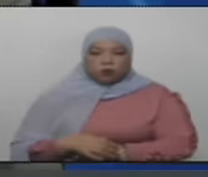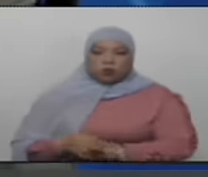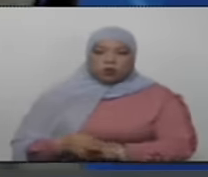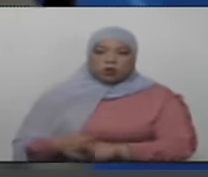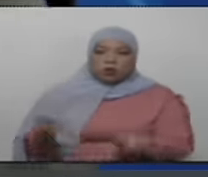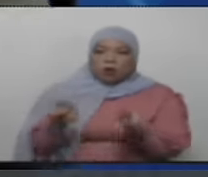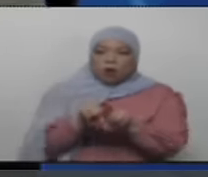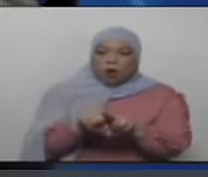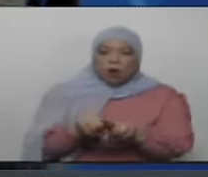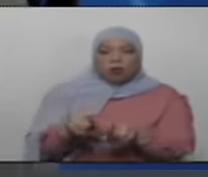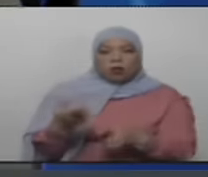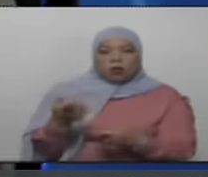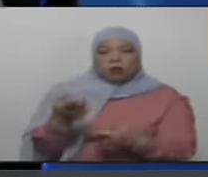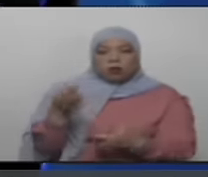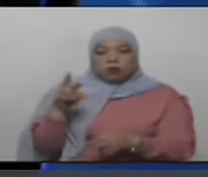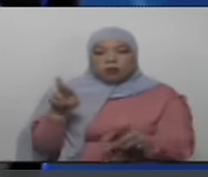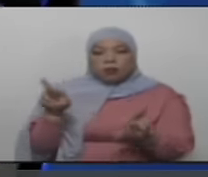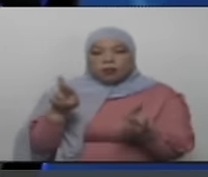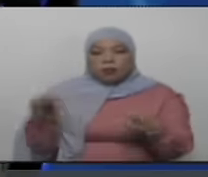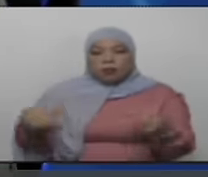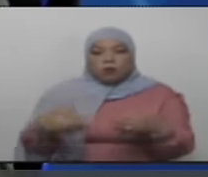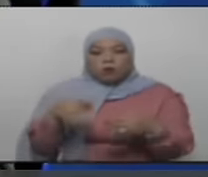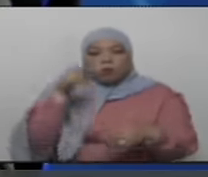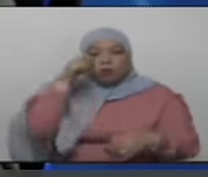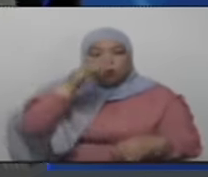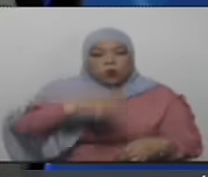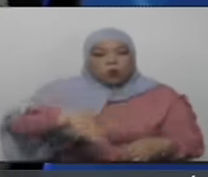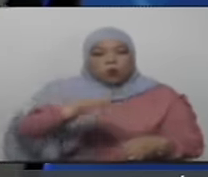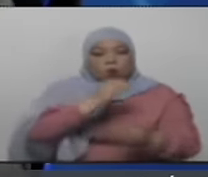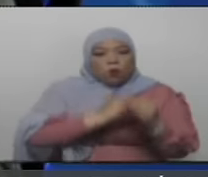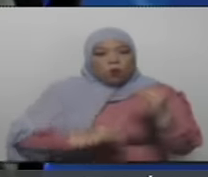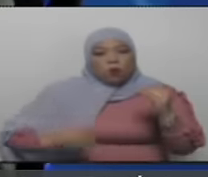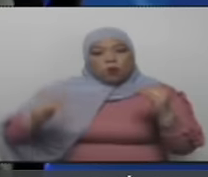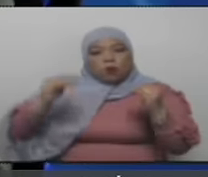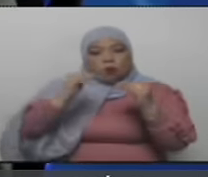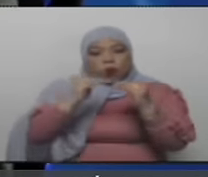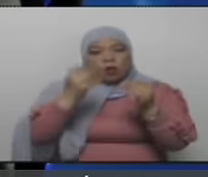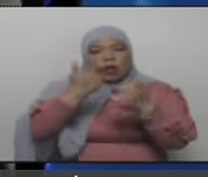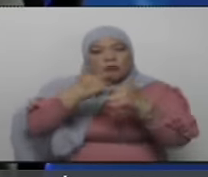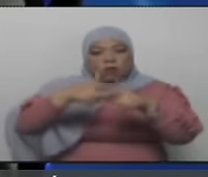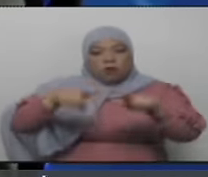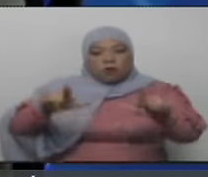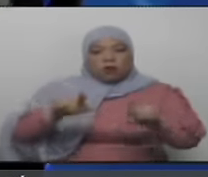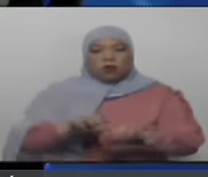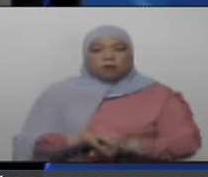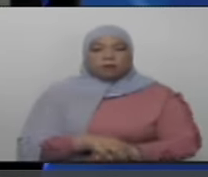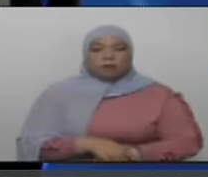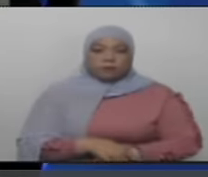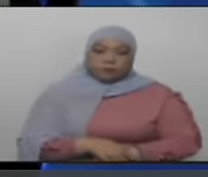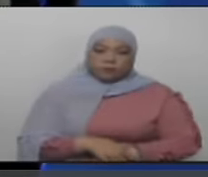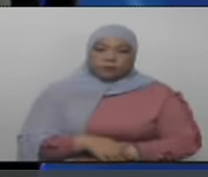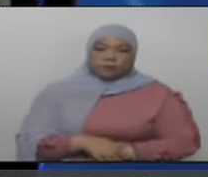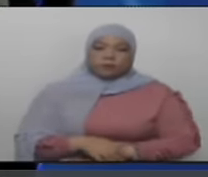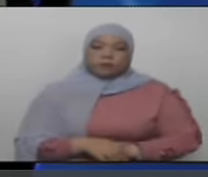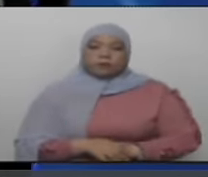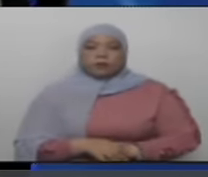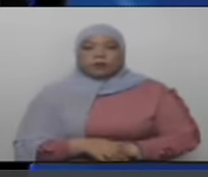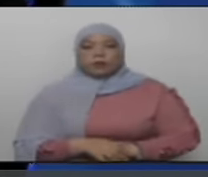República del público, igualdad, libertad. Decía